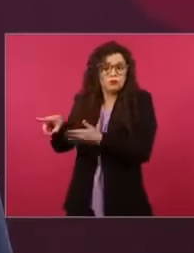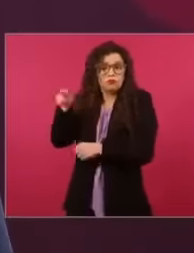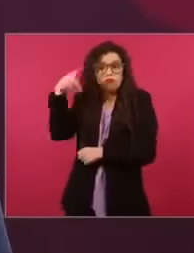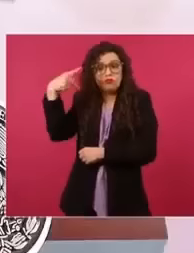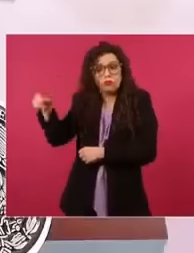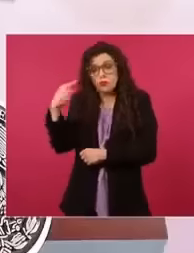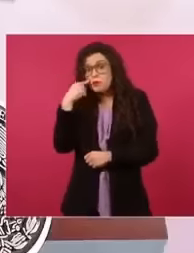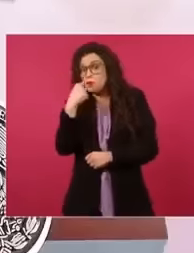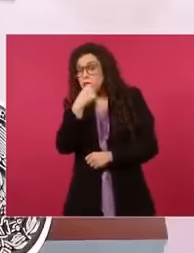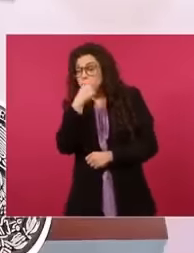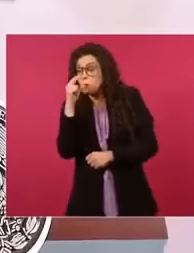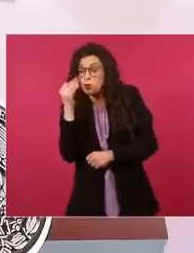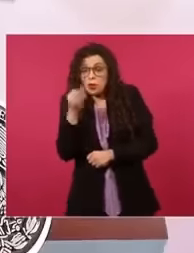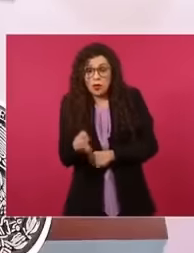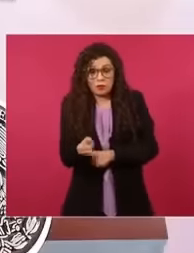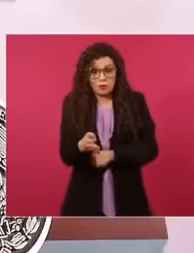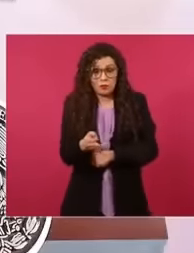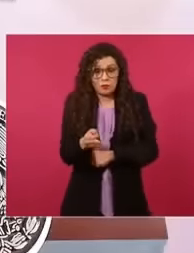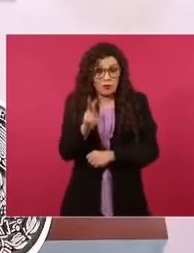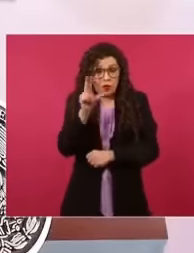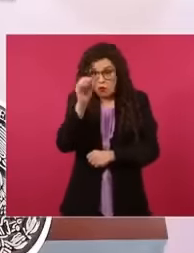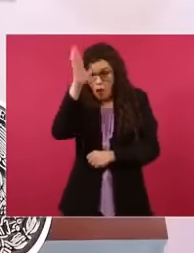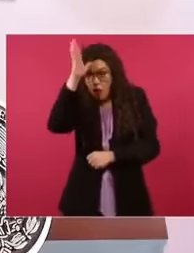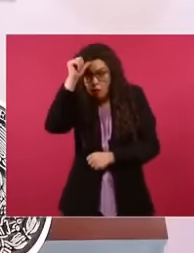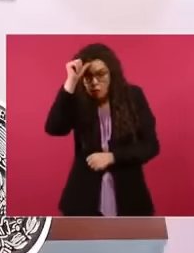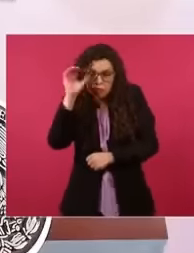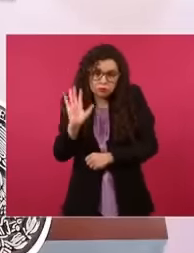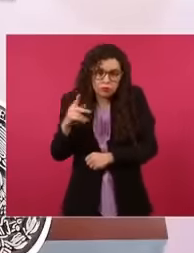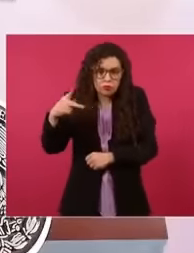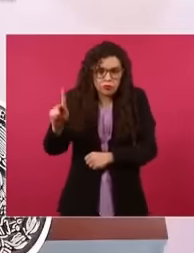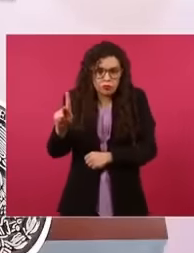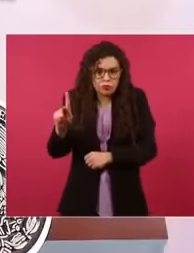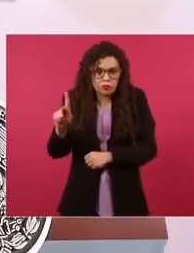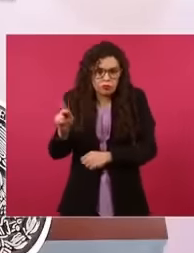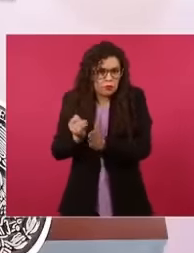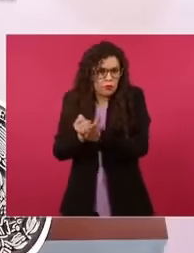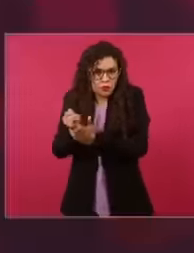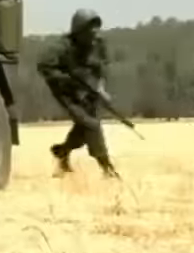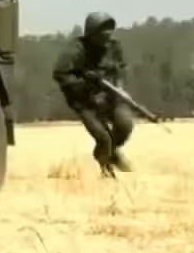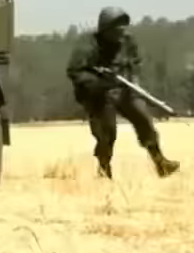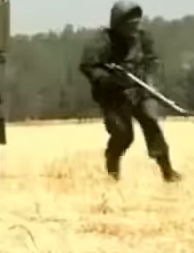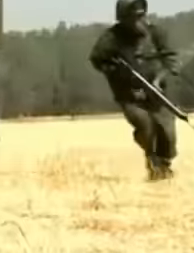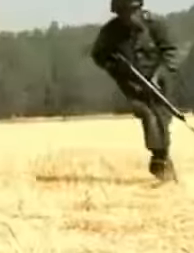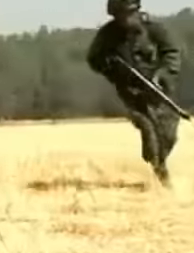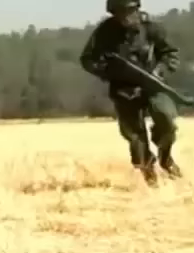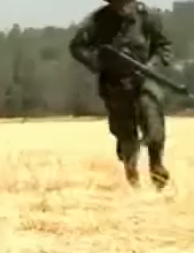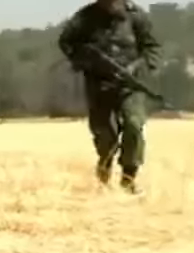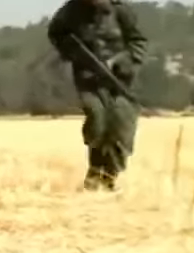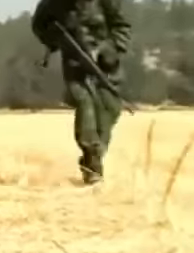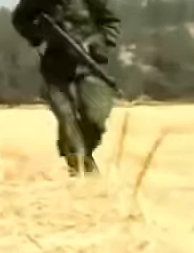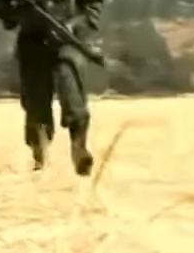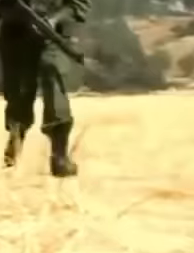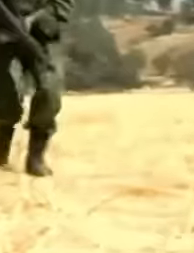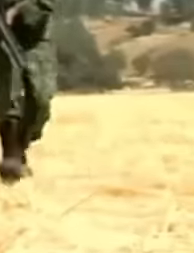ante adversidades, la cual ayudará a tener mayor justicia y mayor seguridad. No te vayas, que te traigo